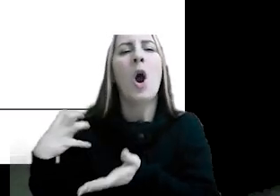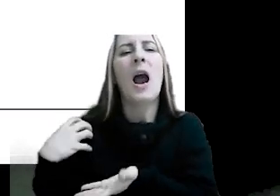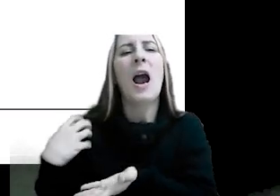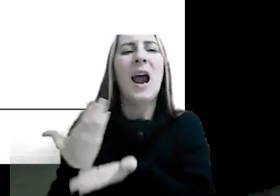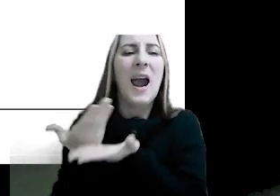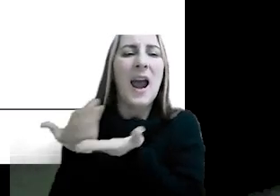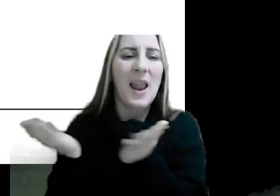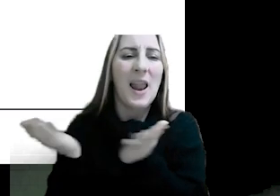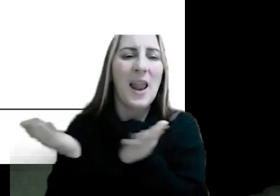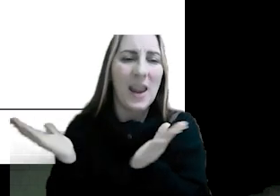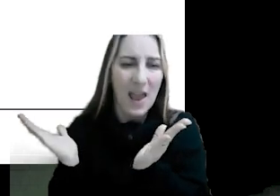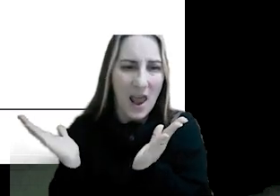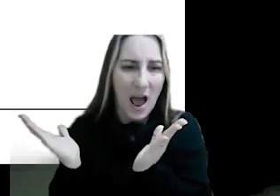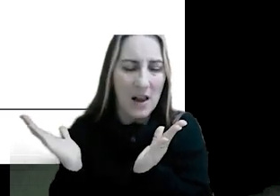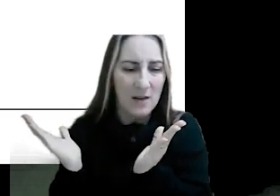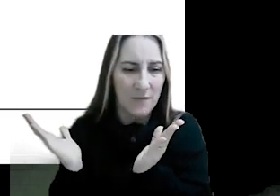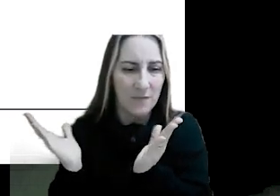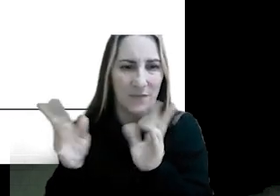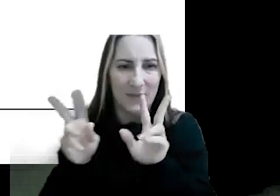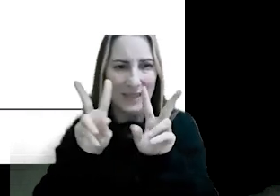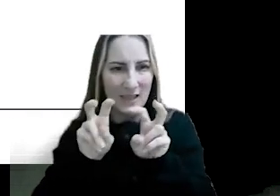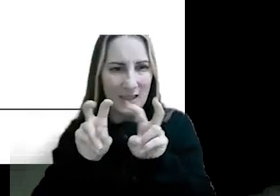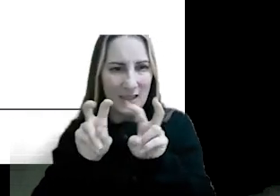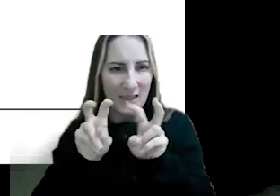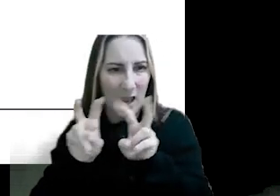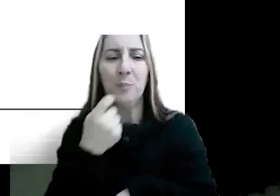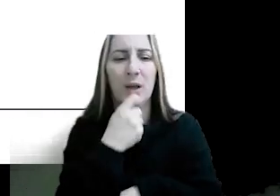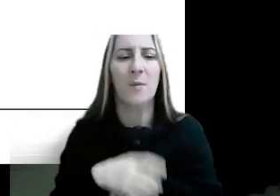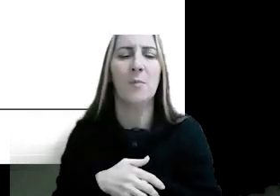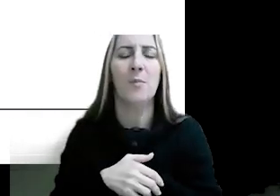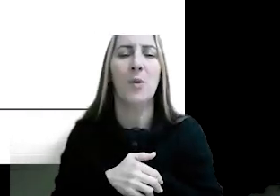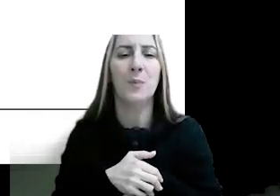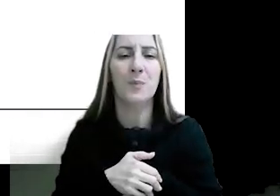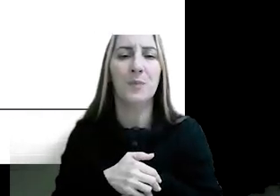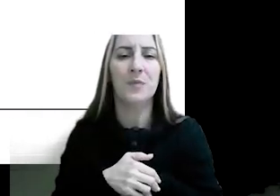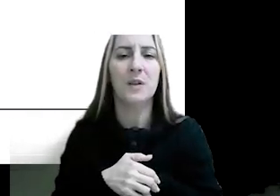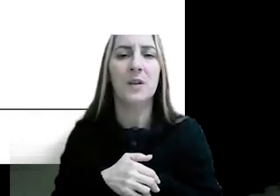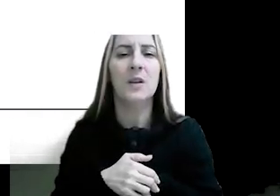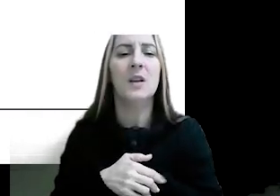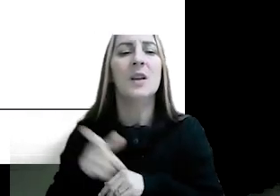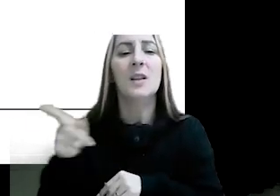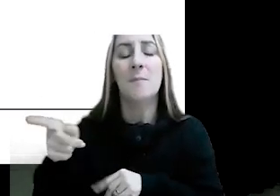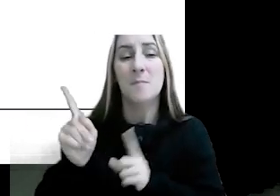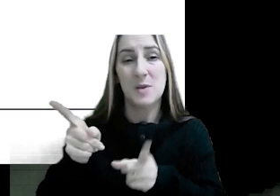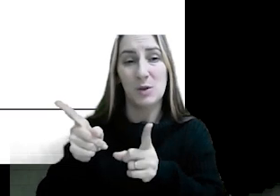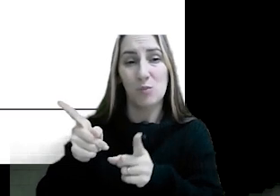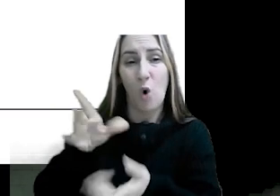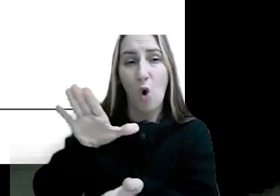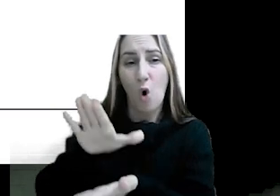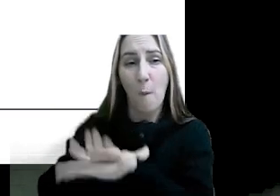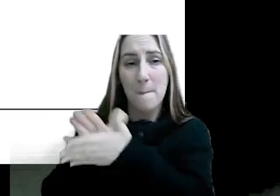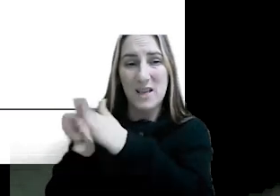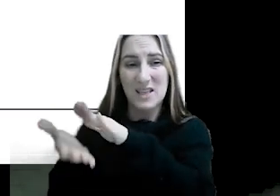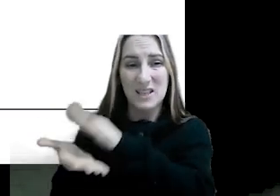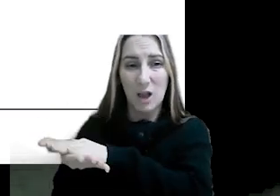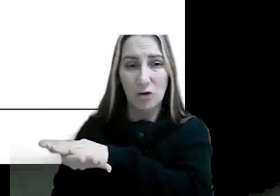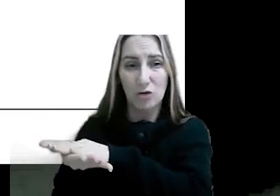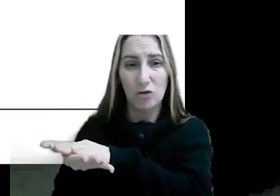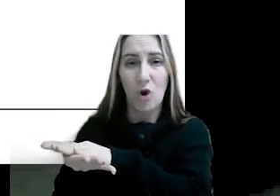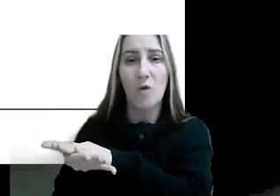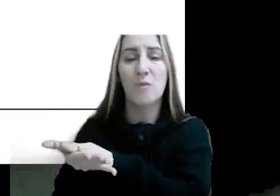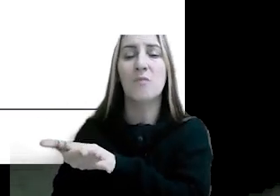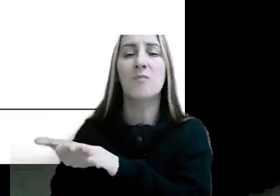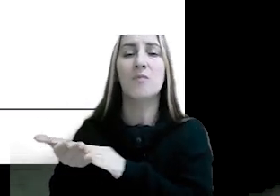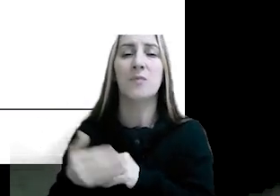más abarcativo. Por ejemplo, le daba a la compensación, esa compensación es la figura